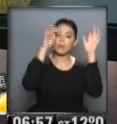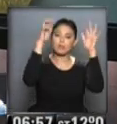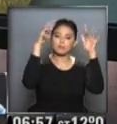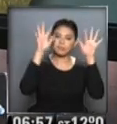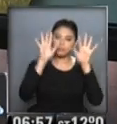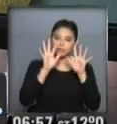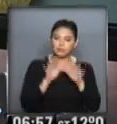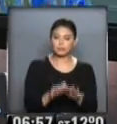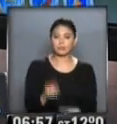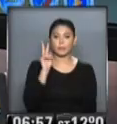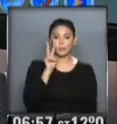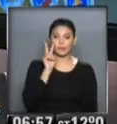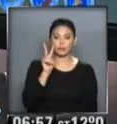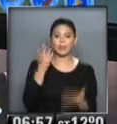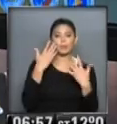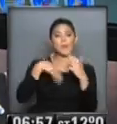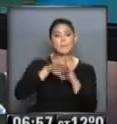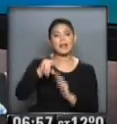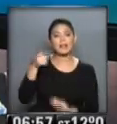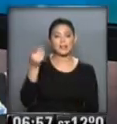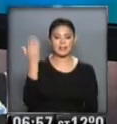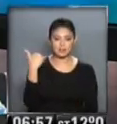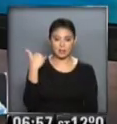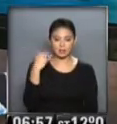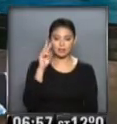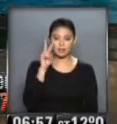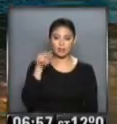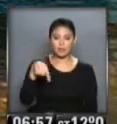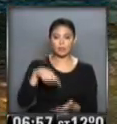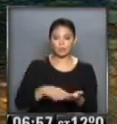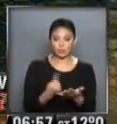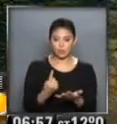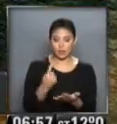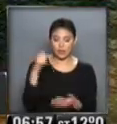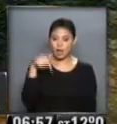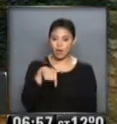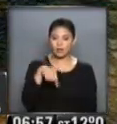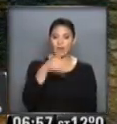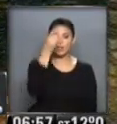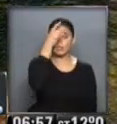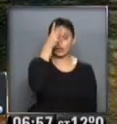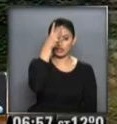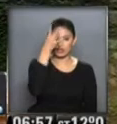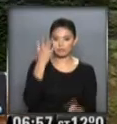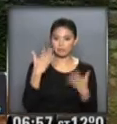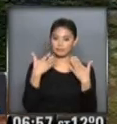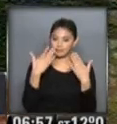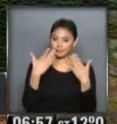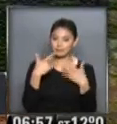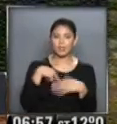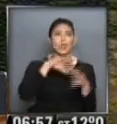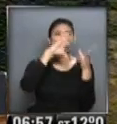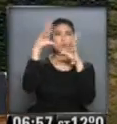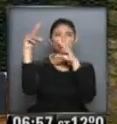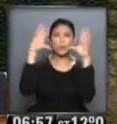que las de ayer, aquí las estamos viendo. En la ciudad de Buenos Aires, en este momento, 12 grados, bastante